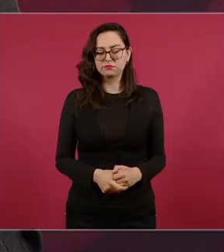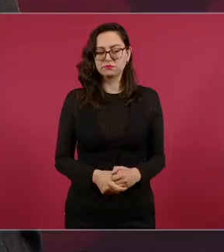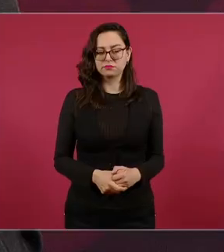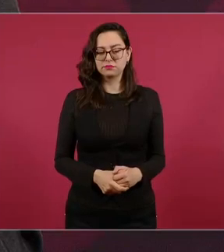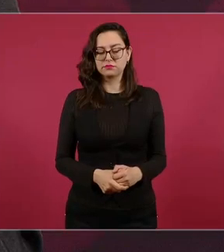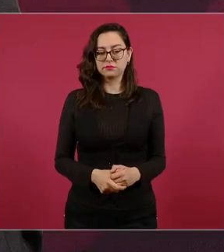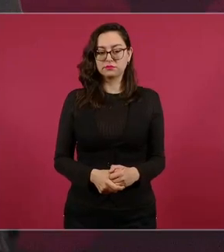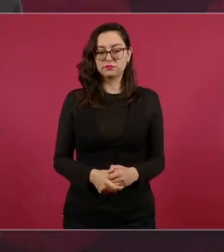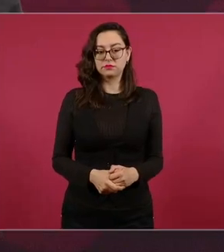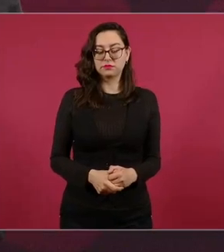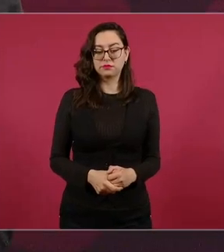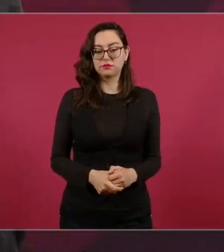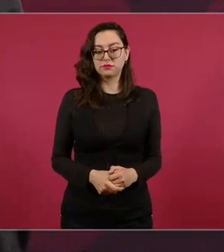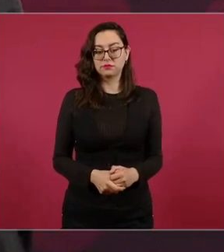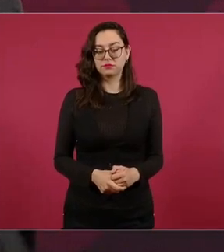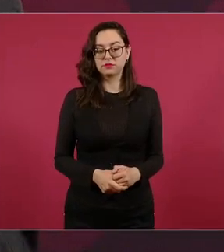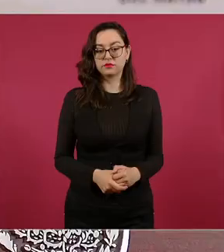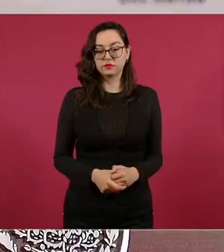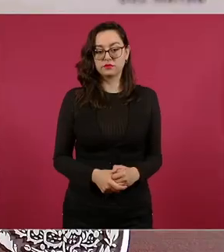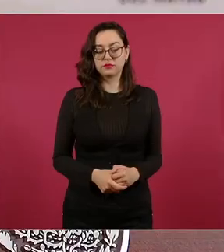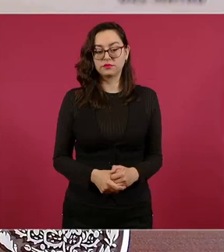y son nuestros